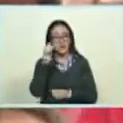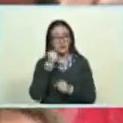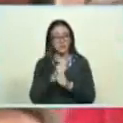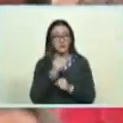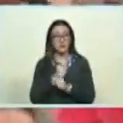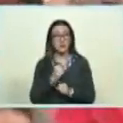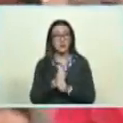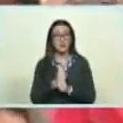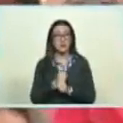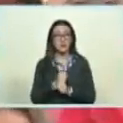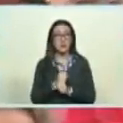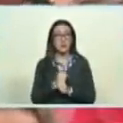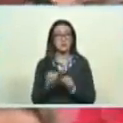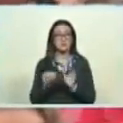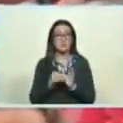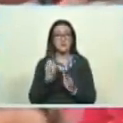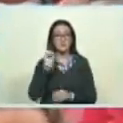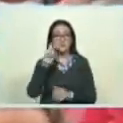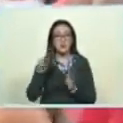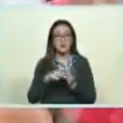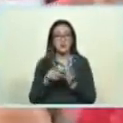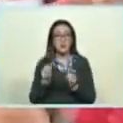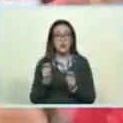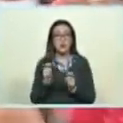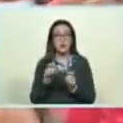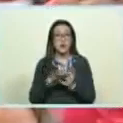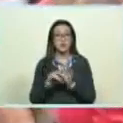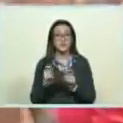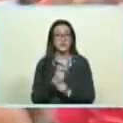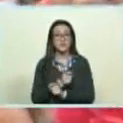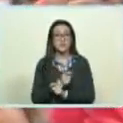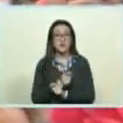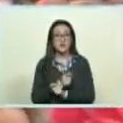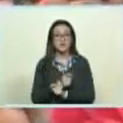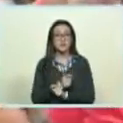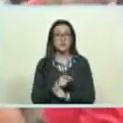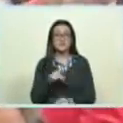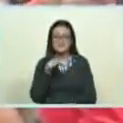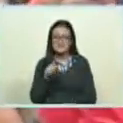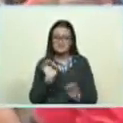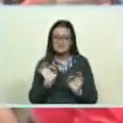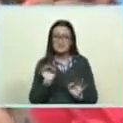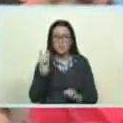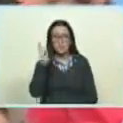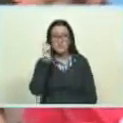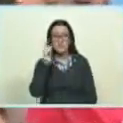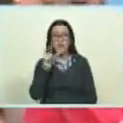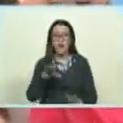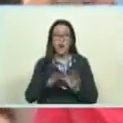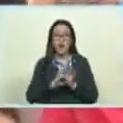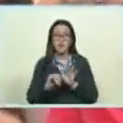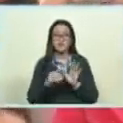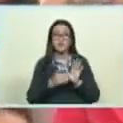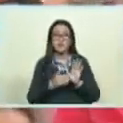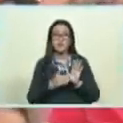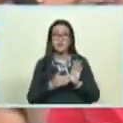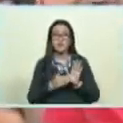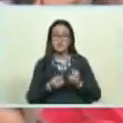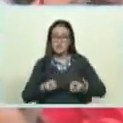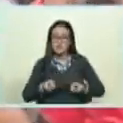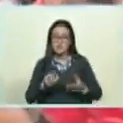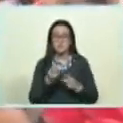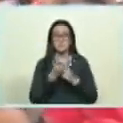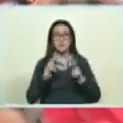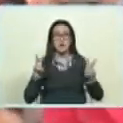Trabajador, a la Asamblea Nacional Constituyente, marcó la pauta para que la constituyente garantizara la